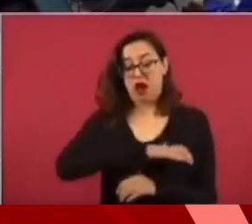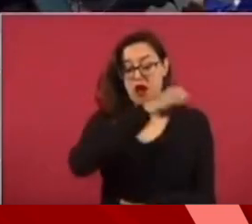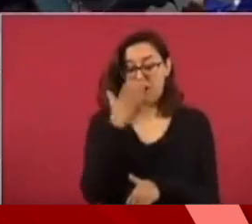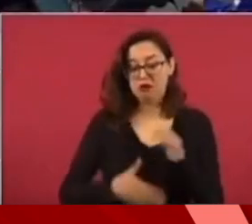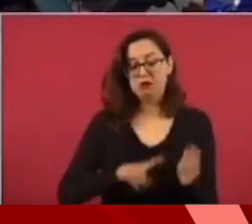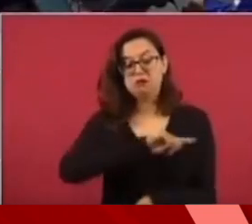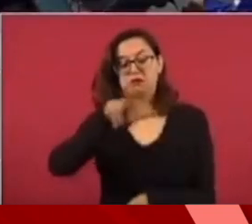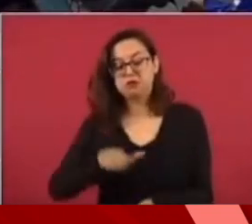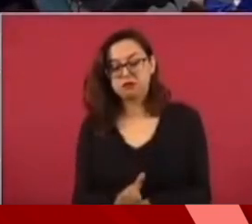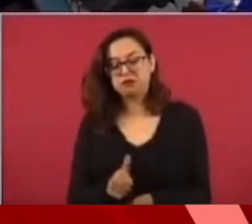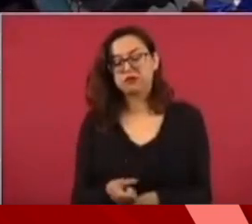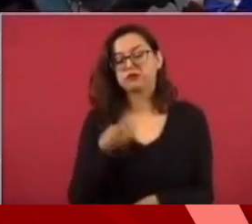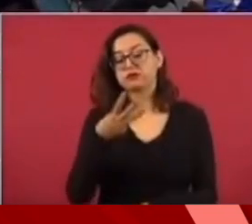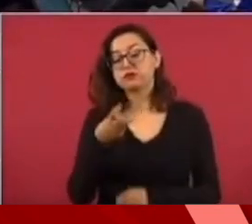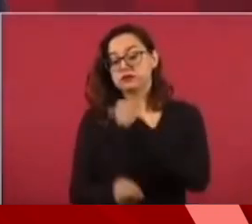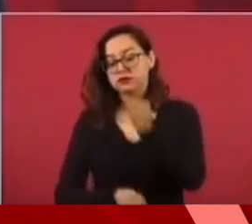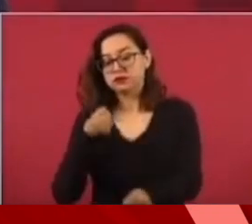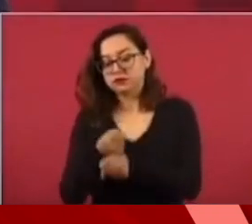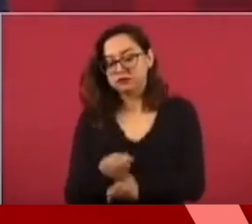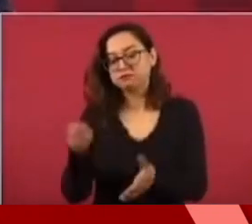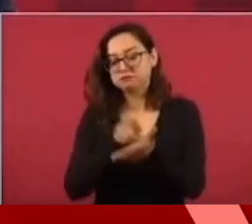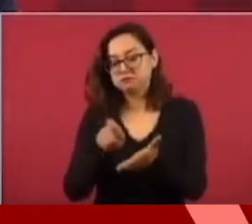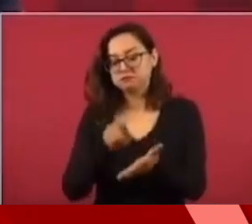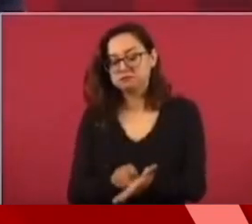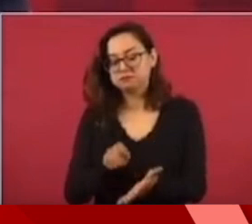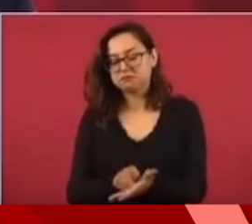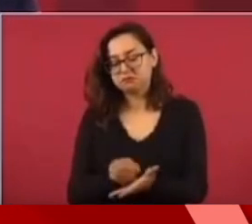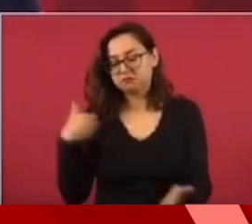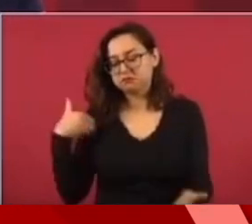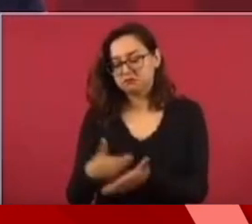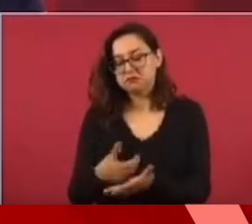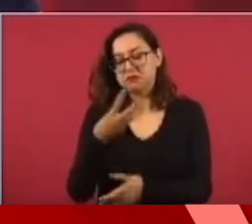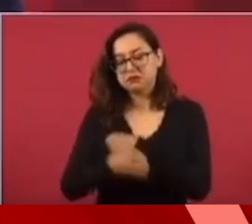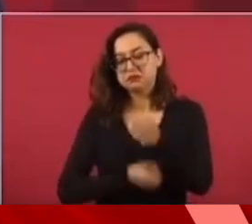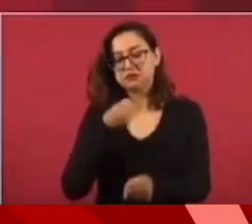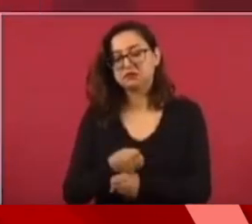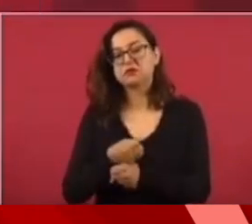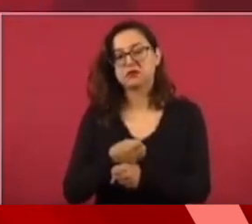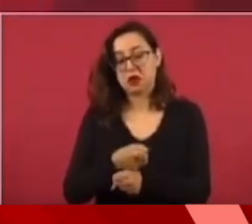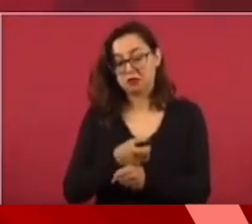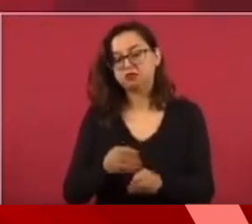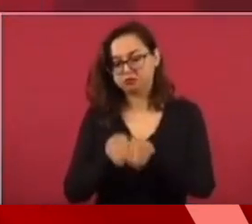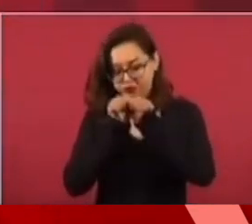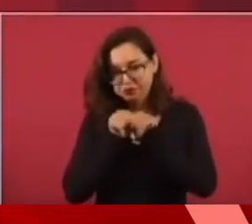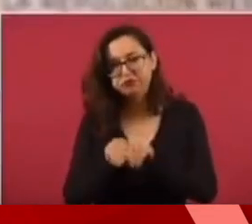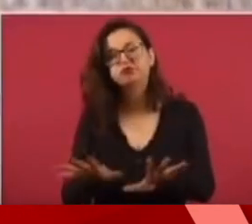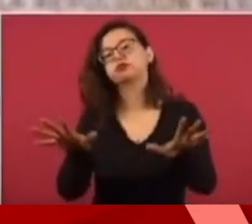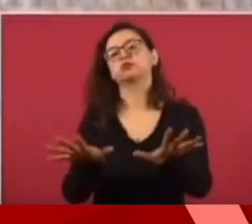publicarlo a los 3 años, y no van a hacer cosas